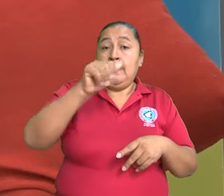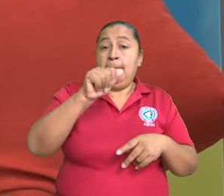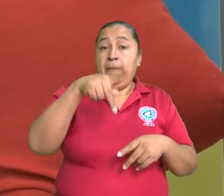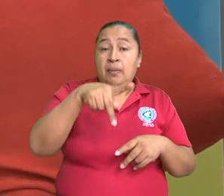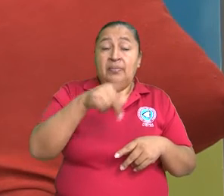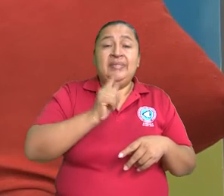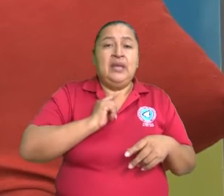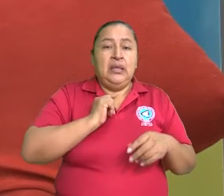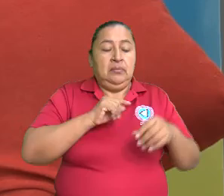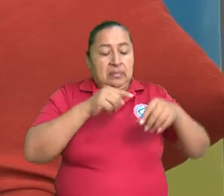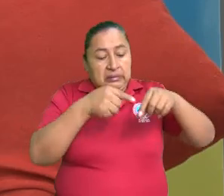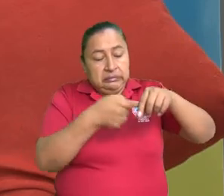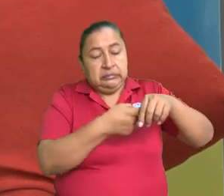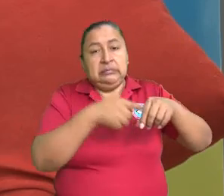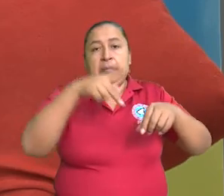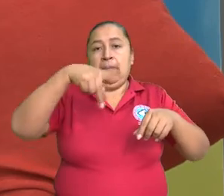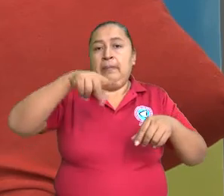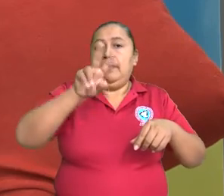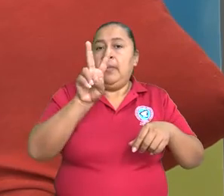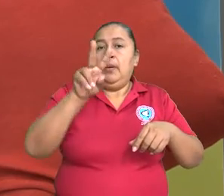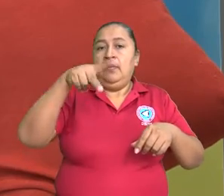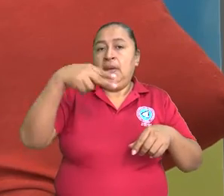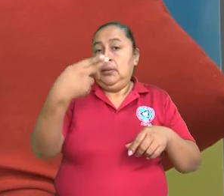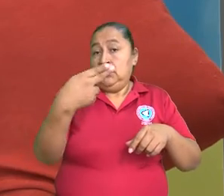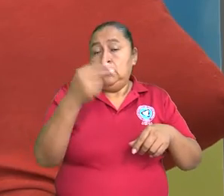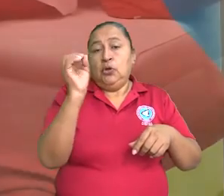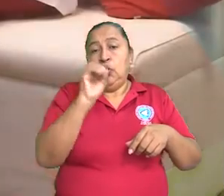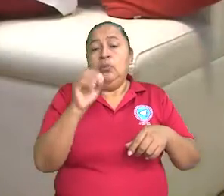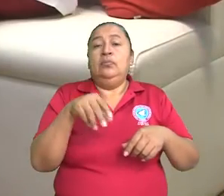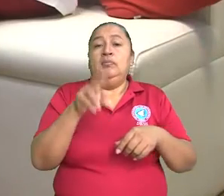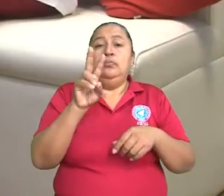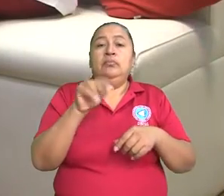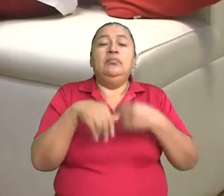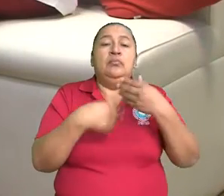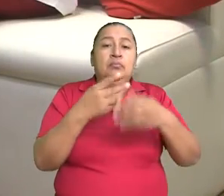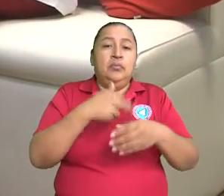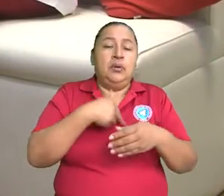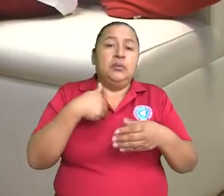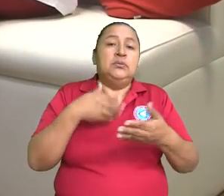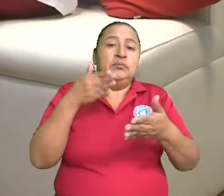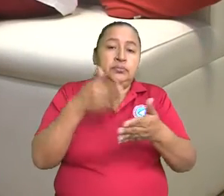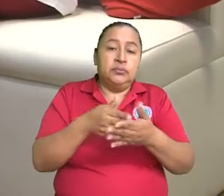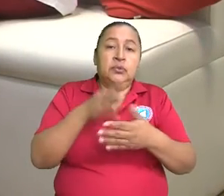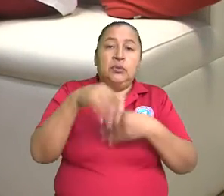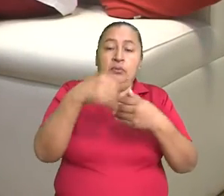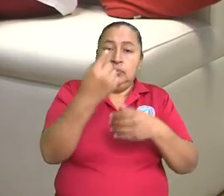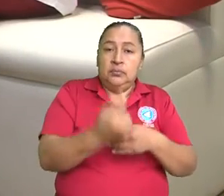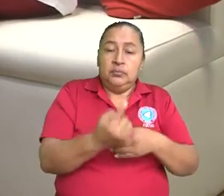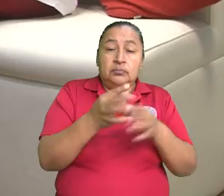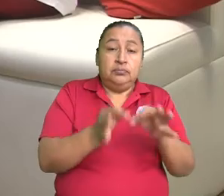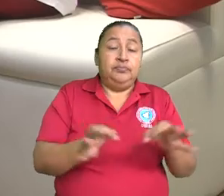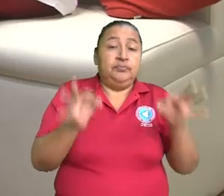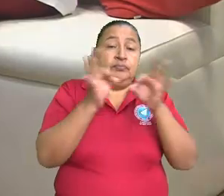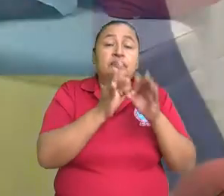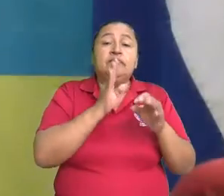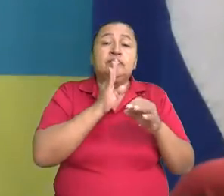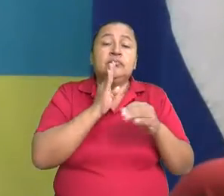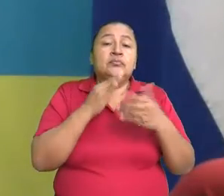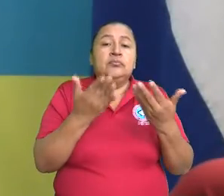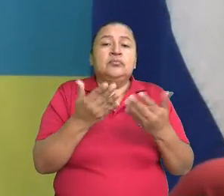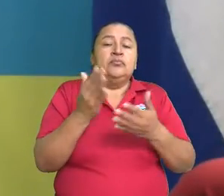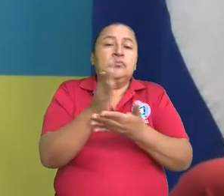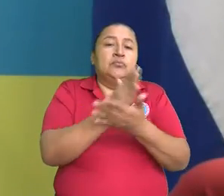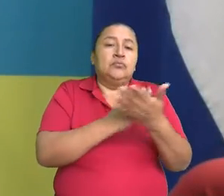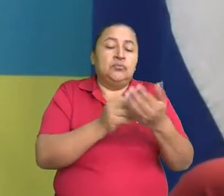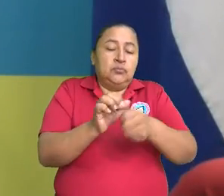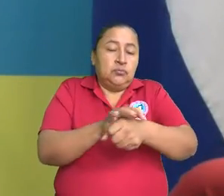sale que tiene una lesión por VPH o virus del papiloma humano. Vamos a hacer una pausa, doctora. Cuando regresemos, es importante hablar también de